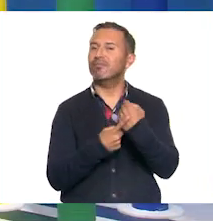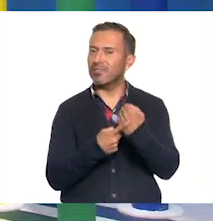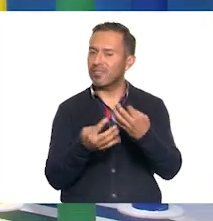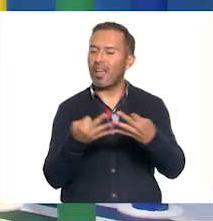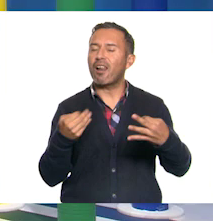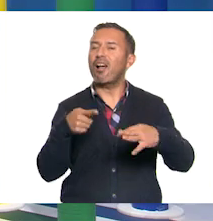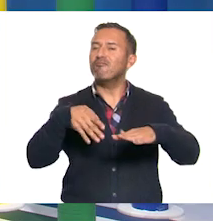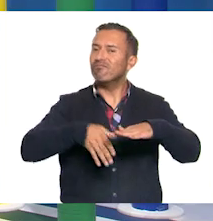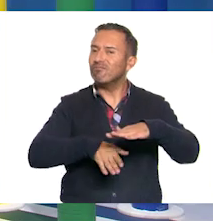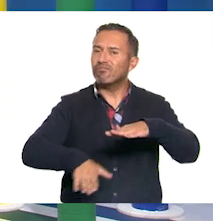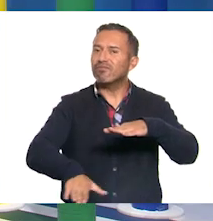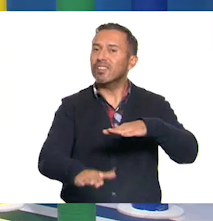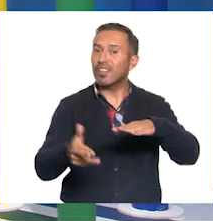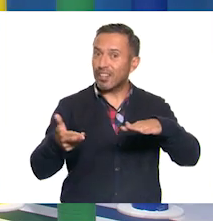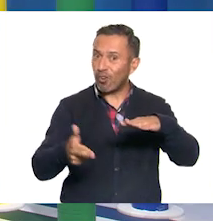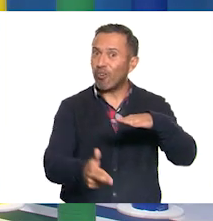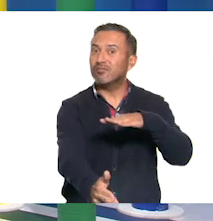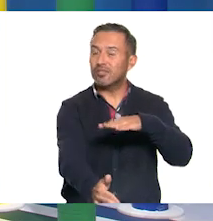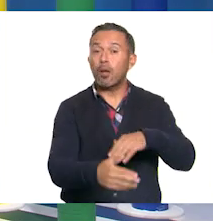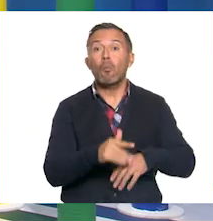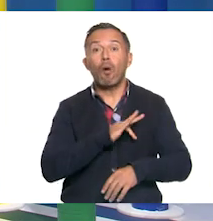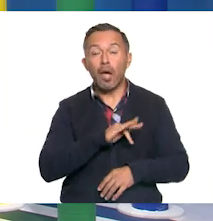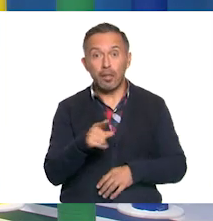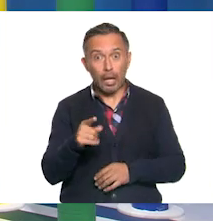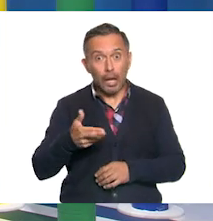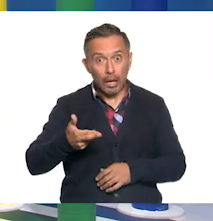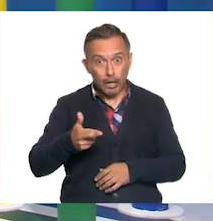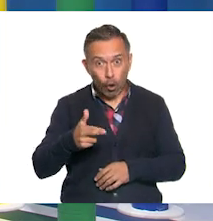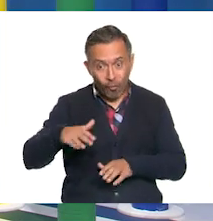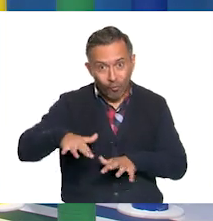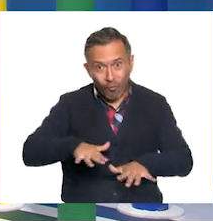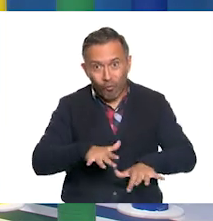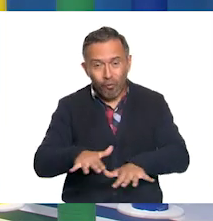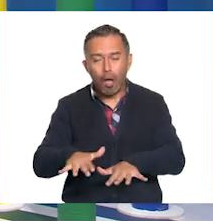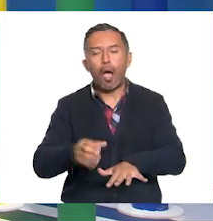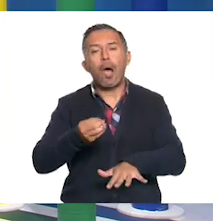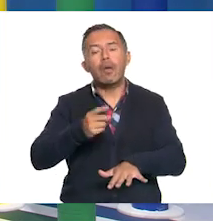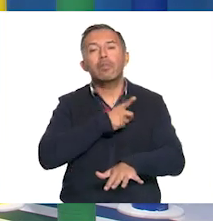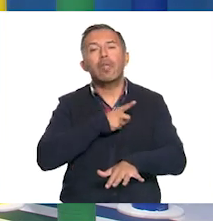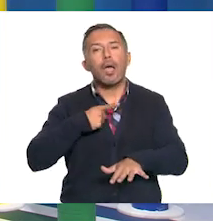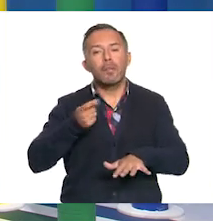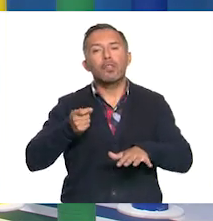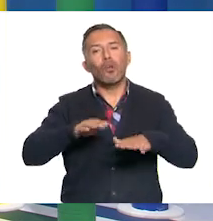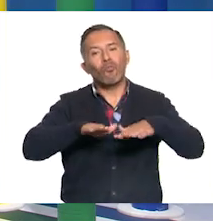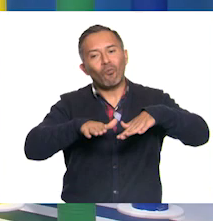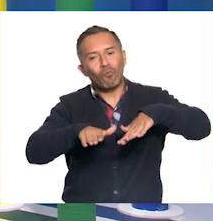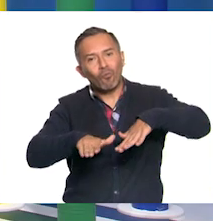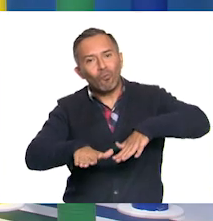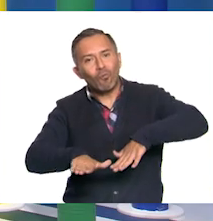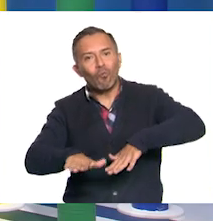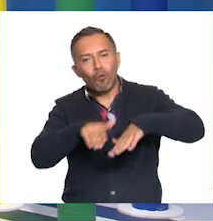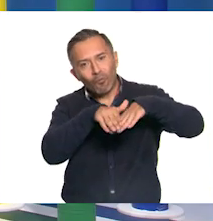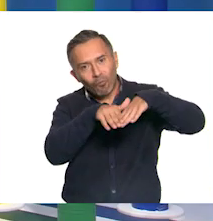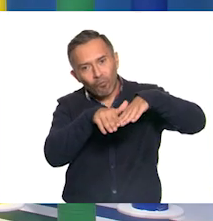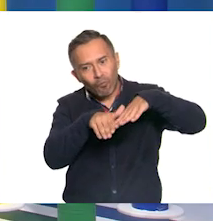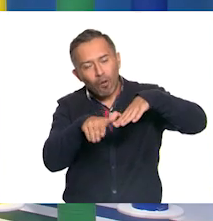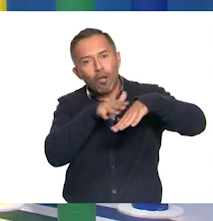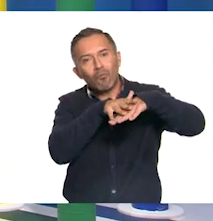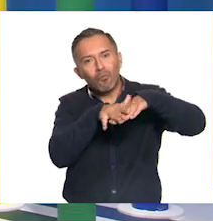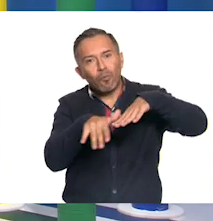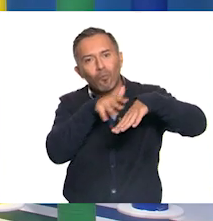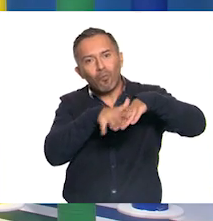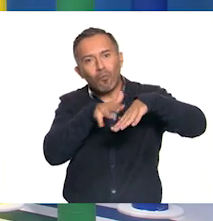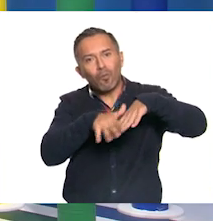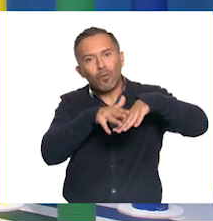que considerar que para que corra un río debe existir pendientes suficientes para que el agua escurra y forme su